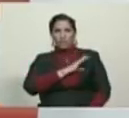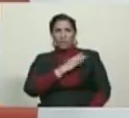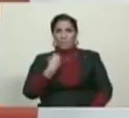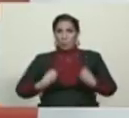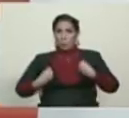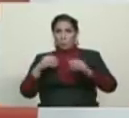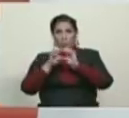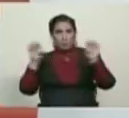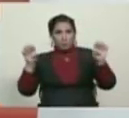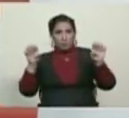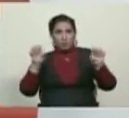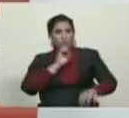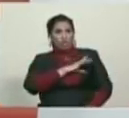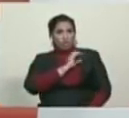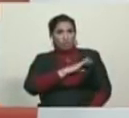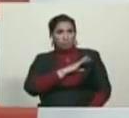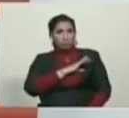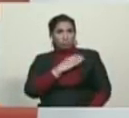allá en Chile.